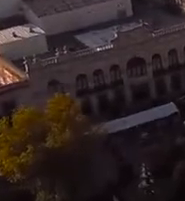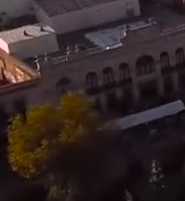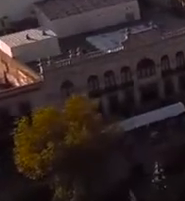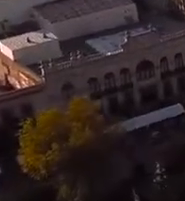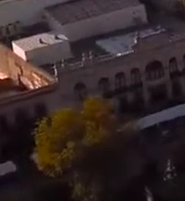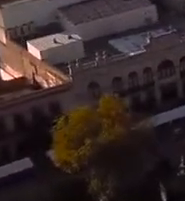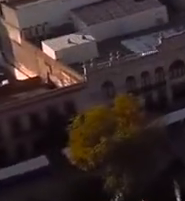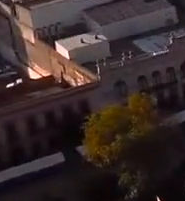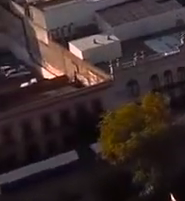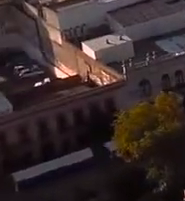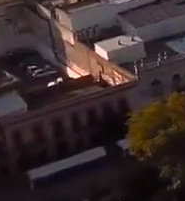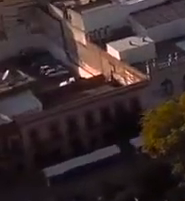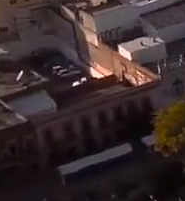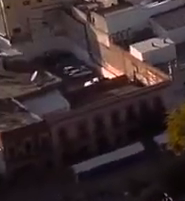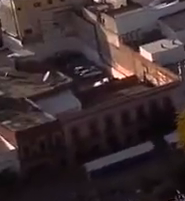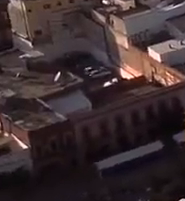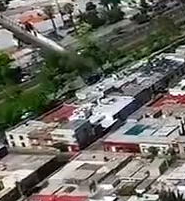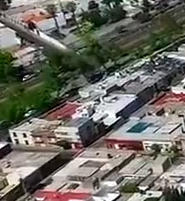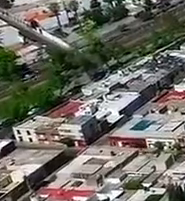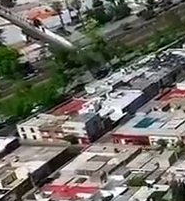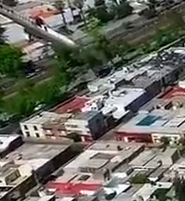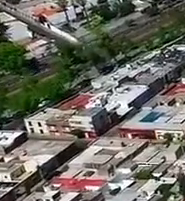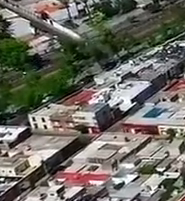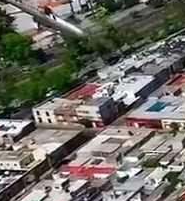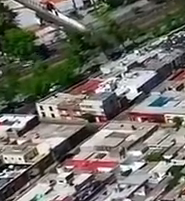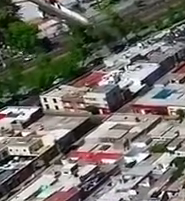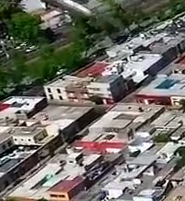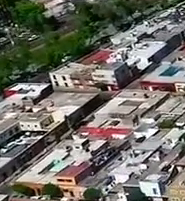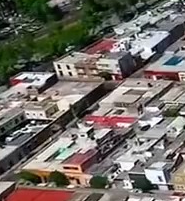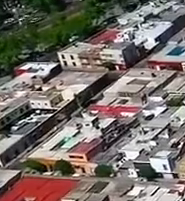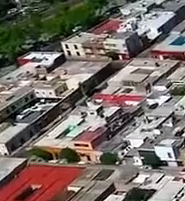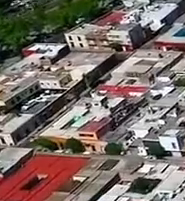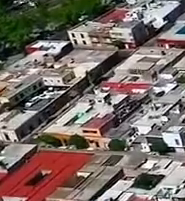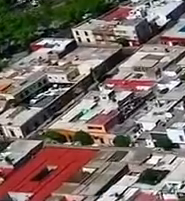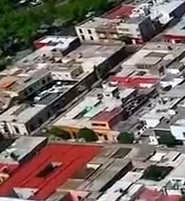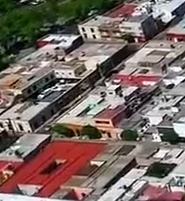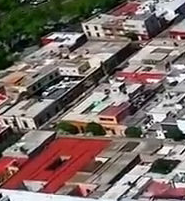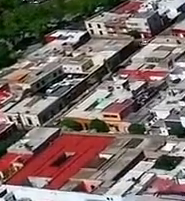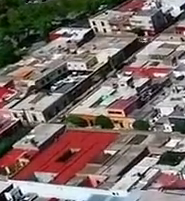entidad. Con imágenes de Alberto Hidrogo y Eduardo Hernández, Cintia Salazar, Noticias 28.